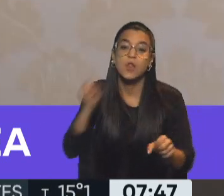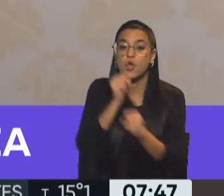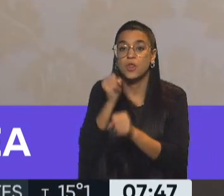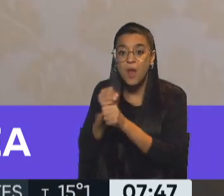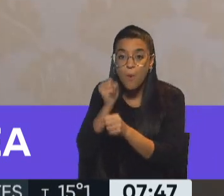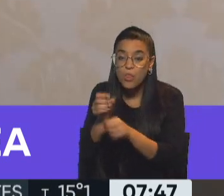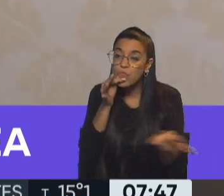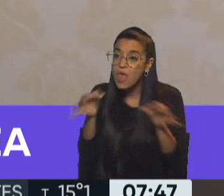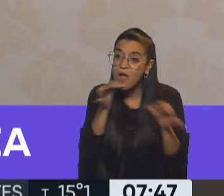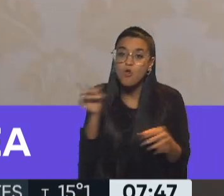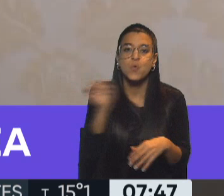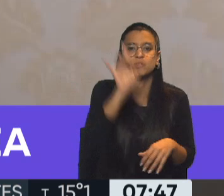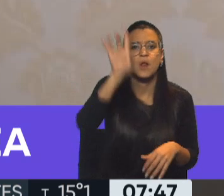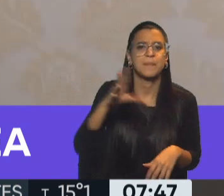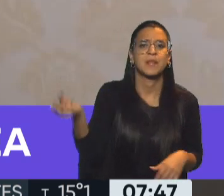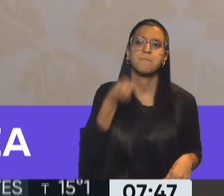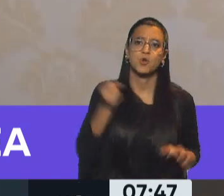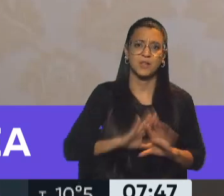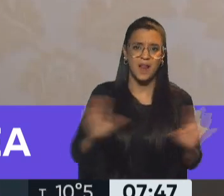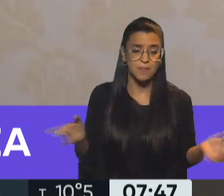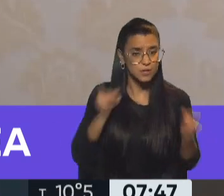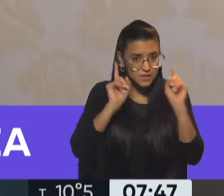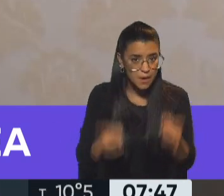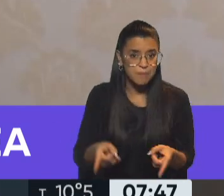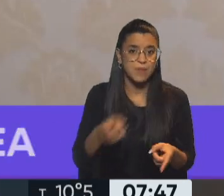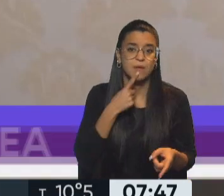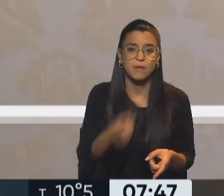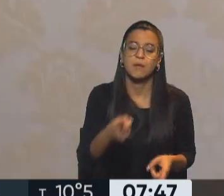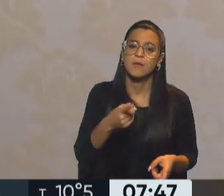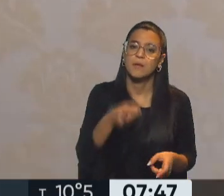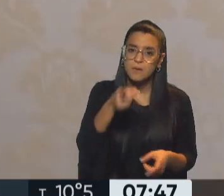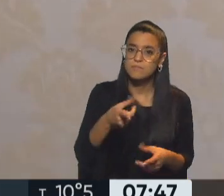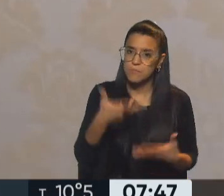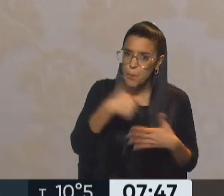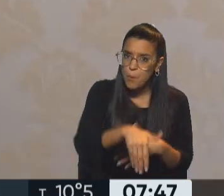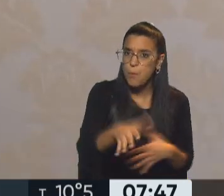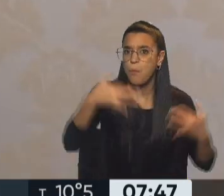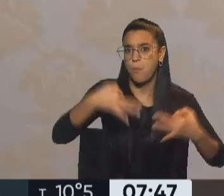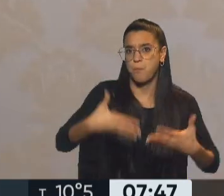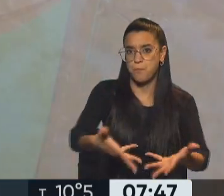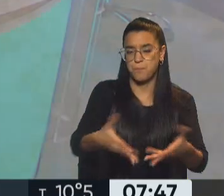es no sólo indispensable sino también fecundo y prometedor